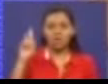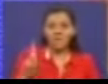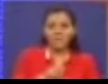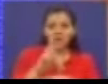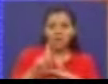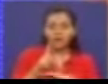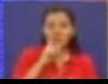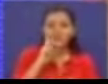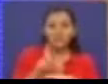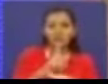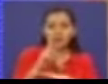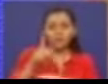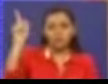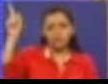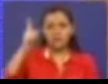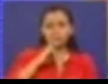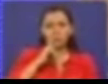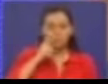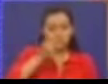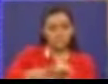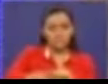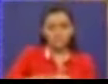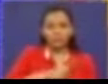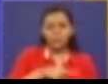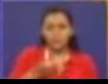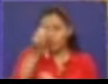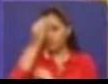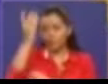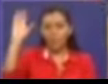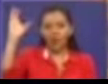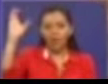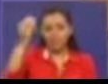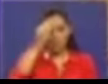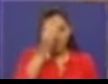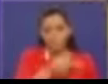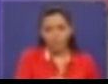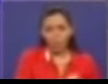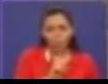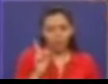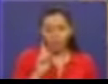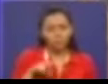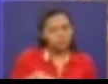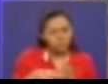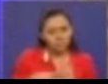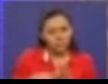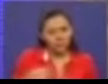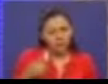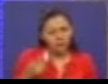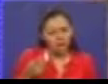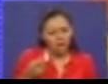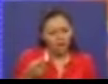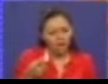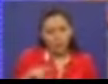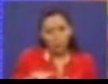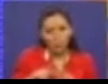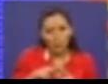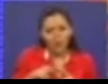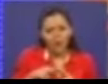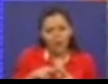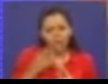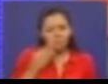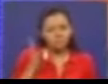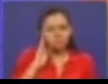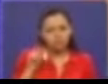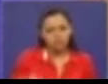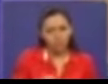que reportaban a Estados Unidos, a Colombia y no a su pueblo, no al gobierno nacional, verdaderos traidores a la patria, les insisto. Teníamos una unidad